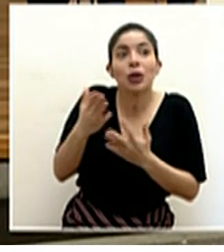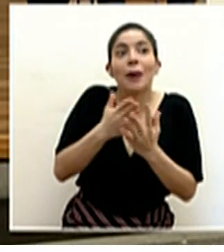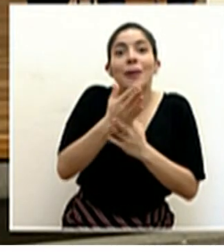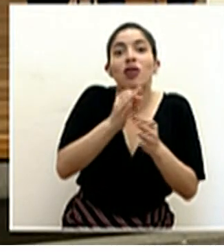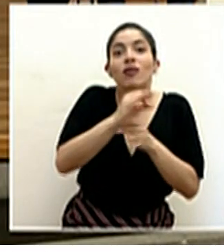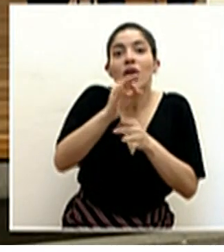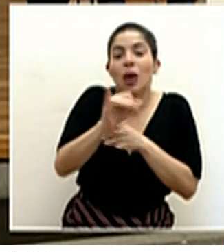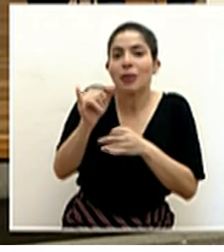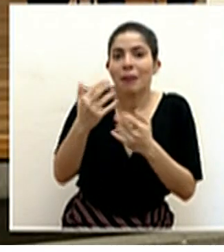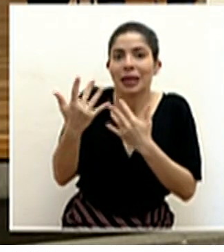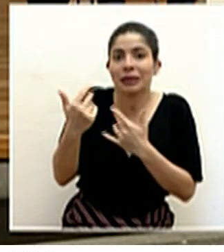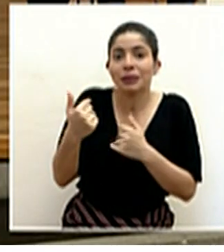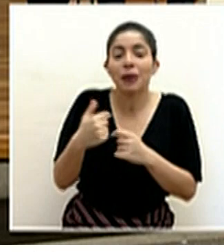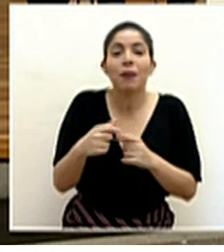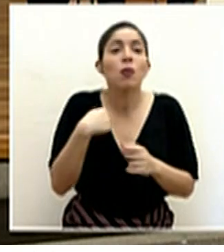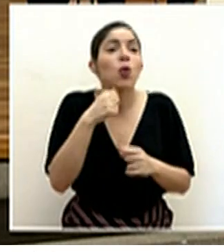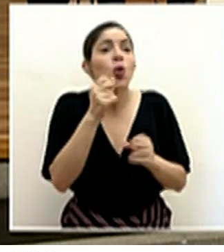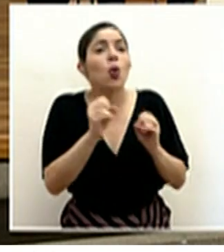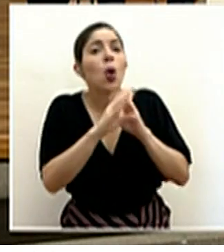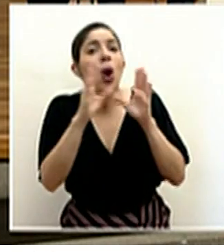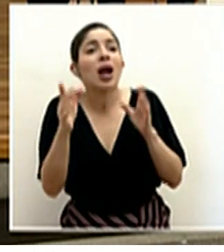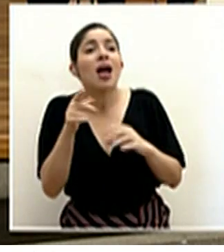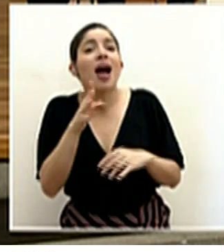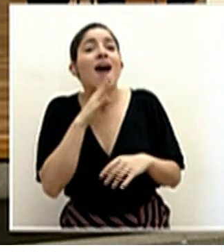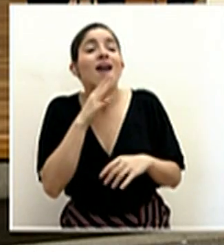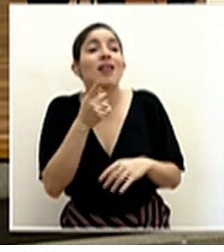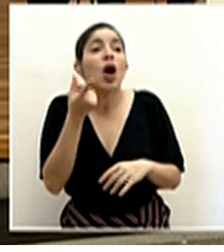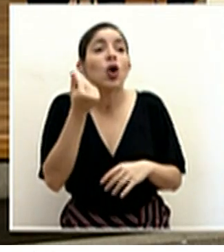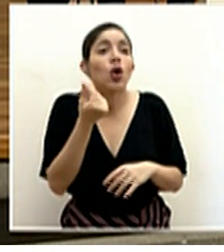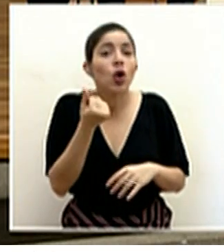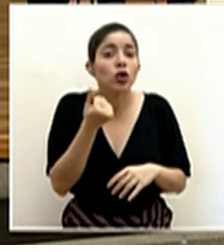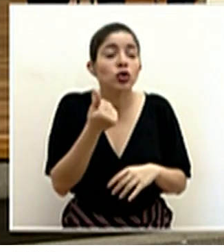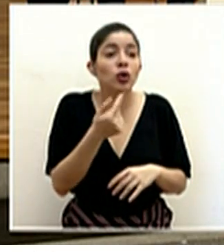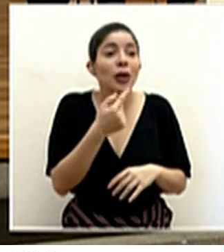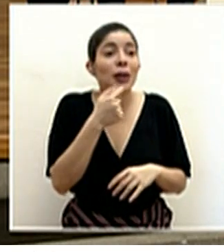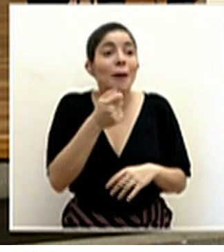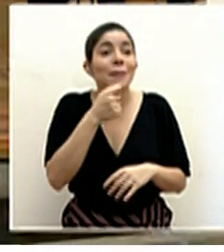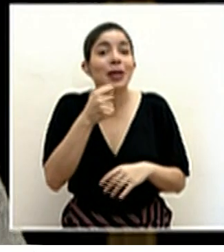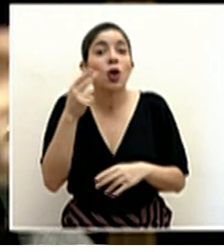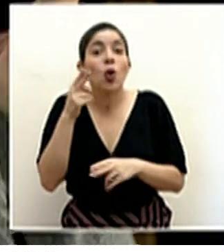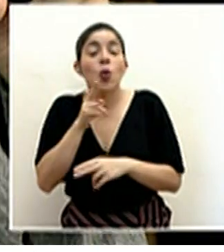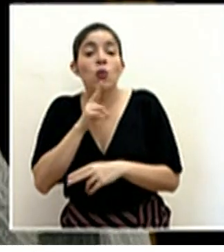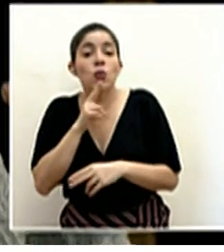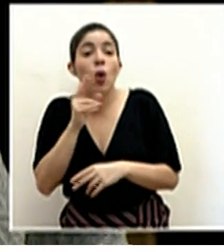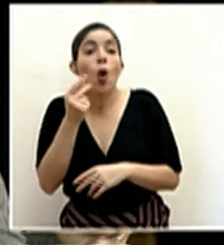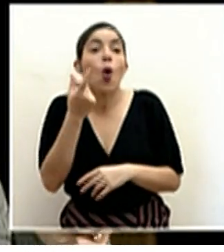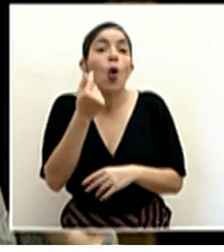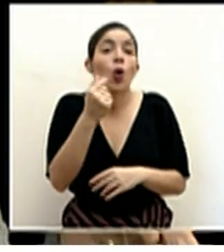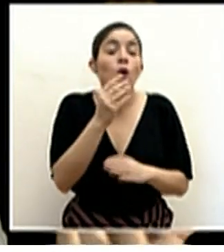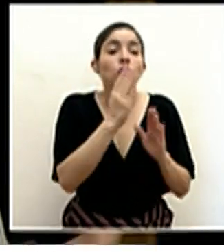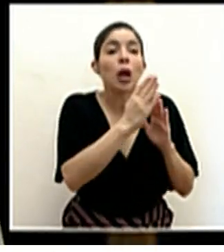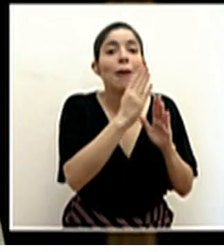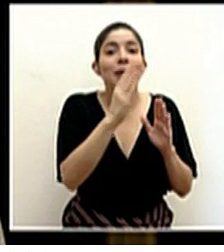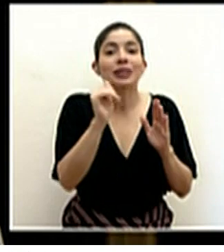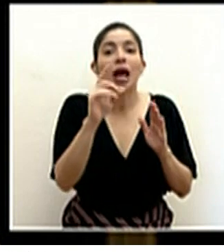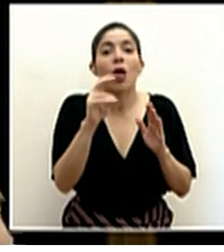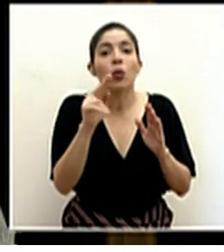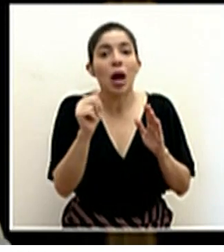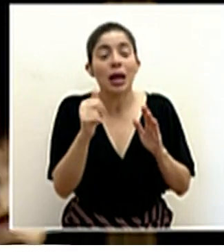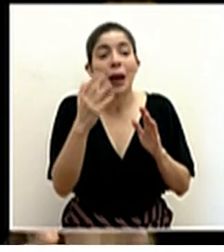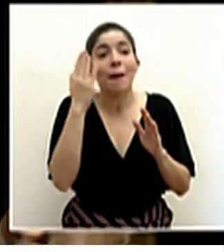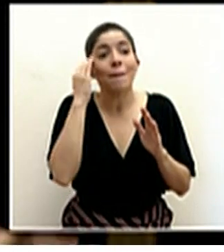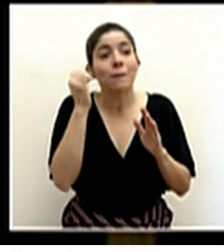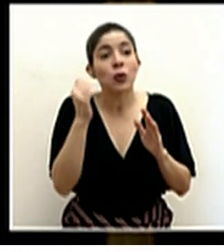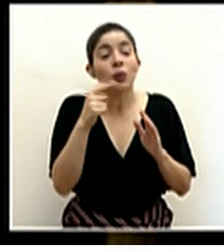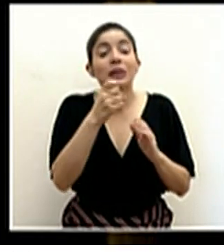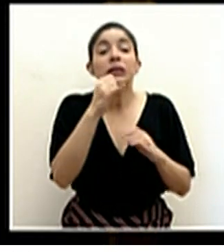medios regionales. Entiendo, escuchamos no al ministro de Salud. ¿Se refiere al costo que dice la prensa hondureña o el costo de los almacenes aduaneros? Porque si